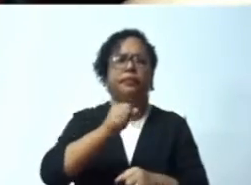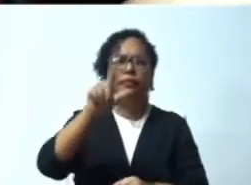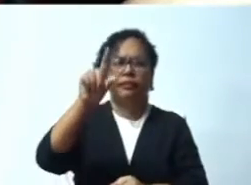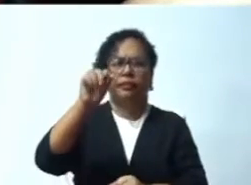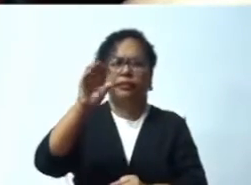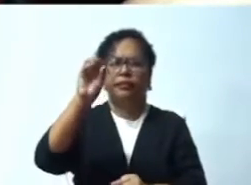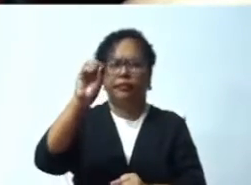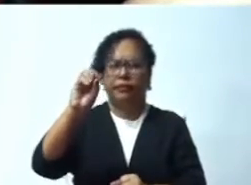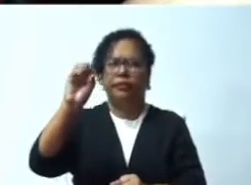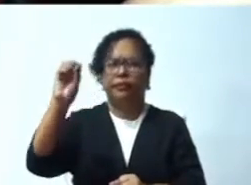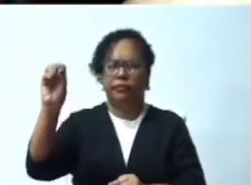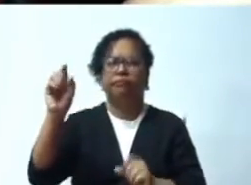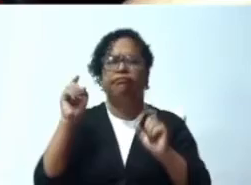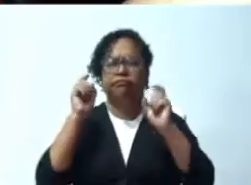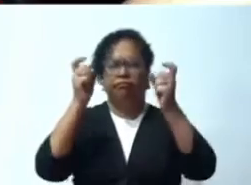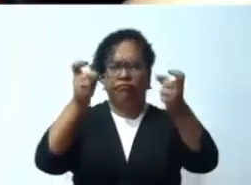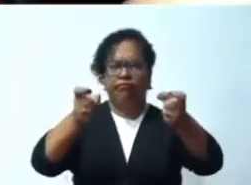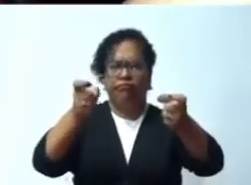ese sector,